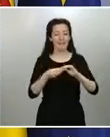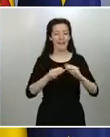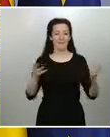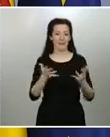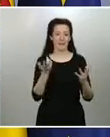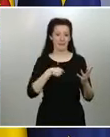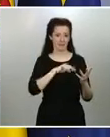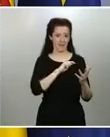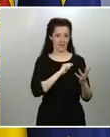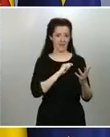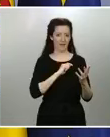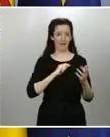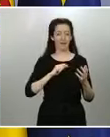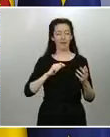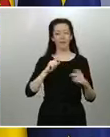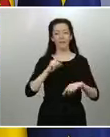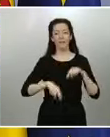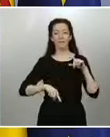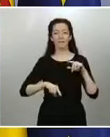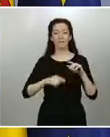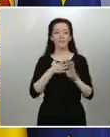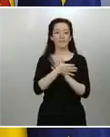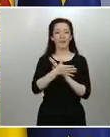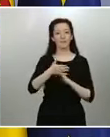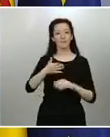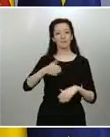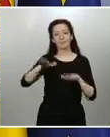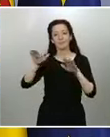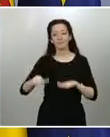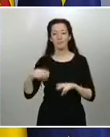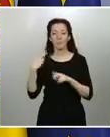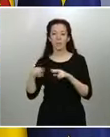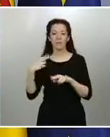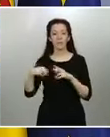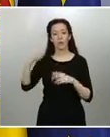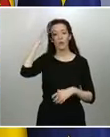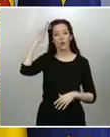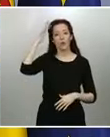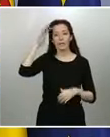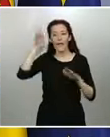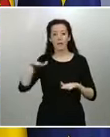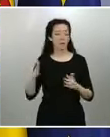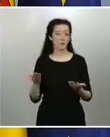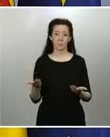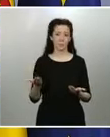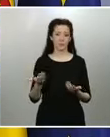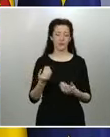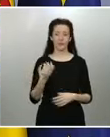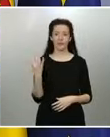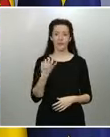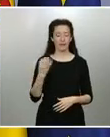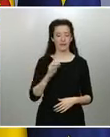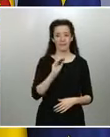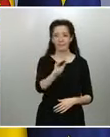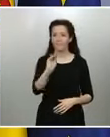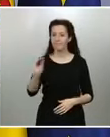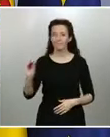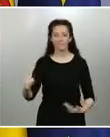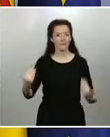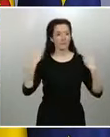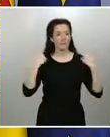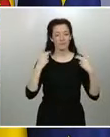parece por lo tanto que hay que apelar en la responsabilidad en la representación política de que apelar y además sobre todo hay que explicar